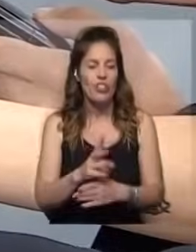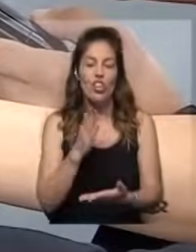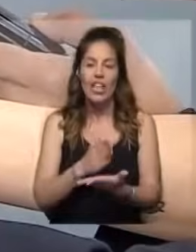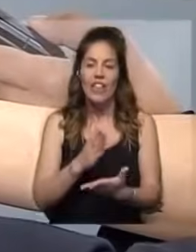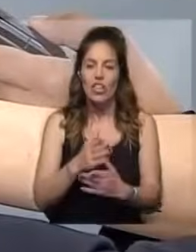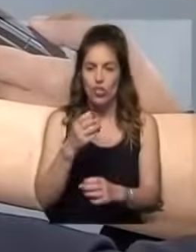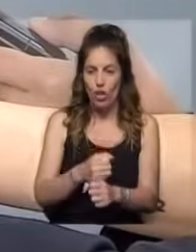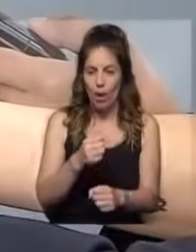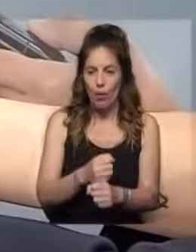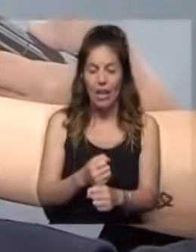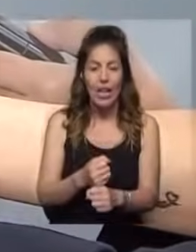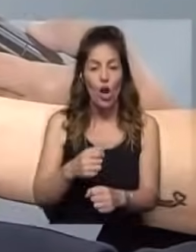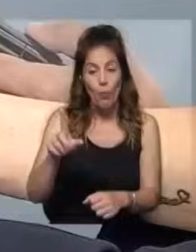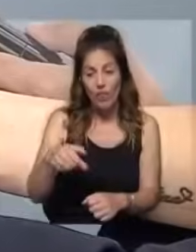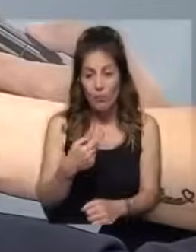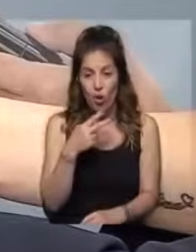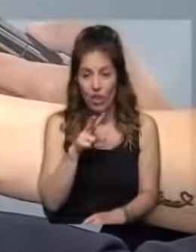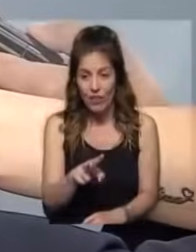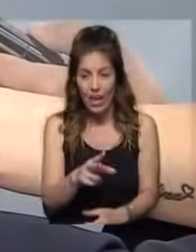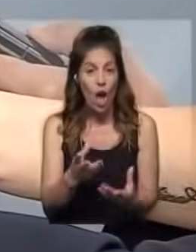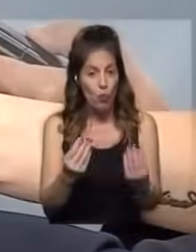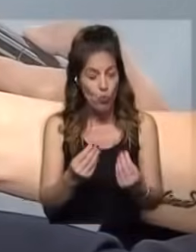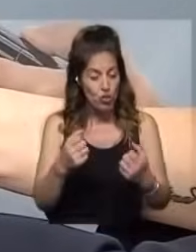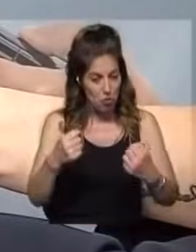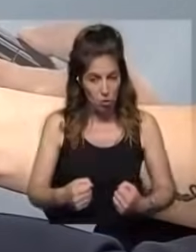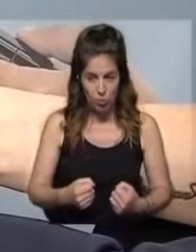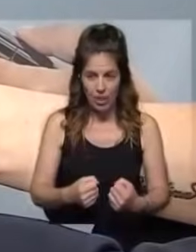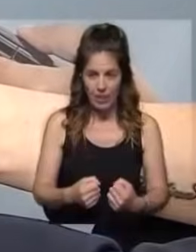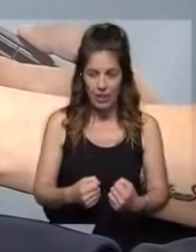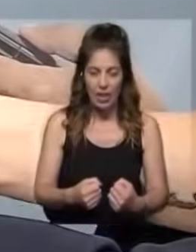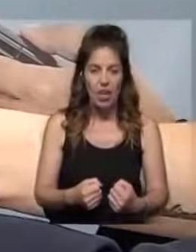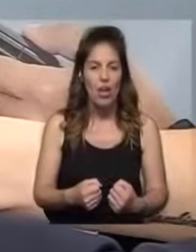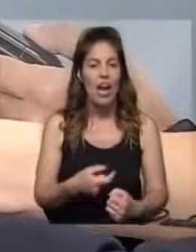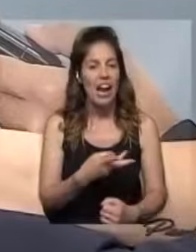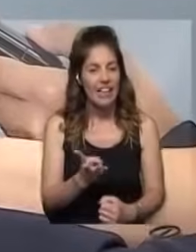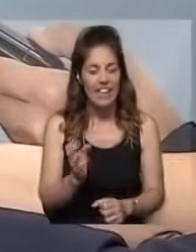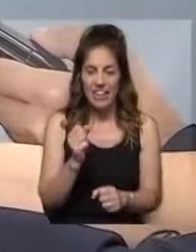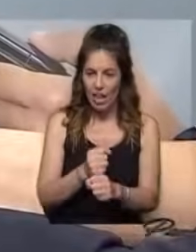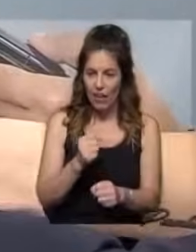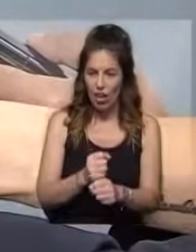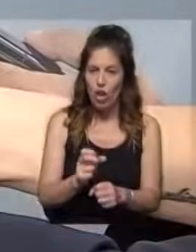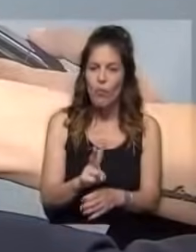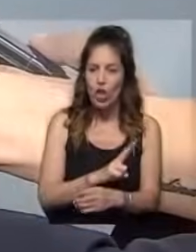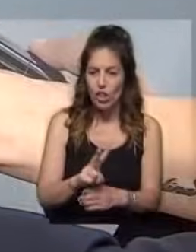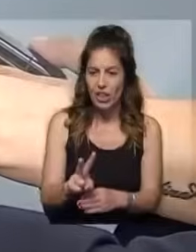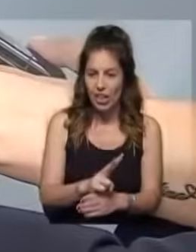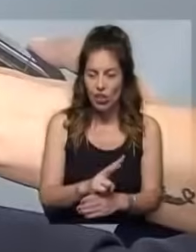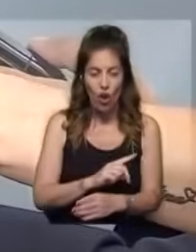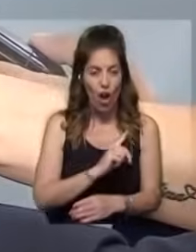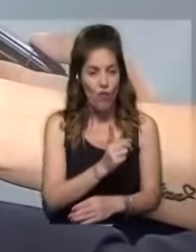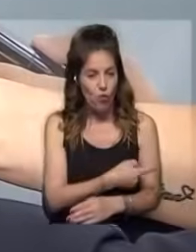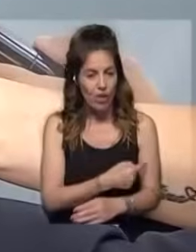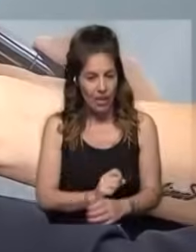laborales que como venimos de ver es mucho y muy contundente no una gran cantidad de trabajadores protegidos fuerte incremento